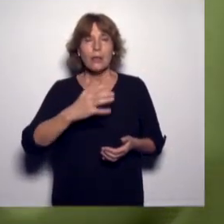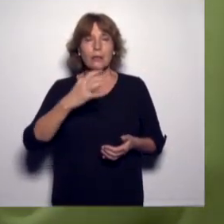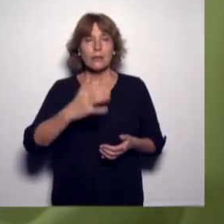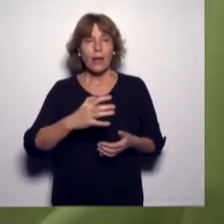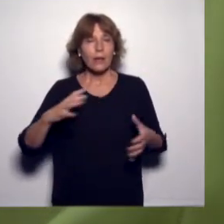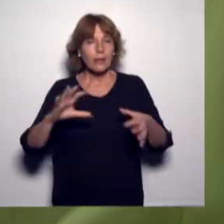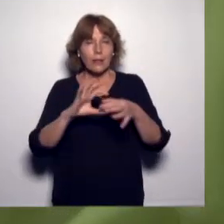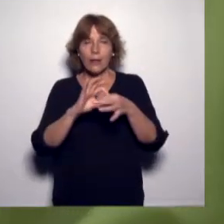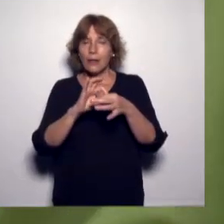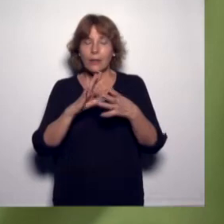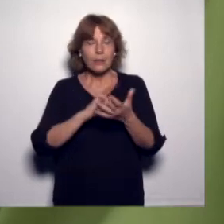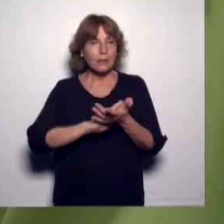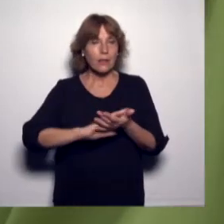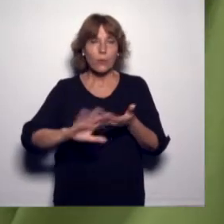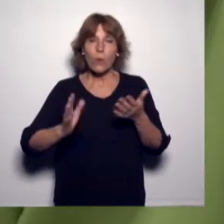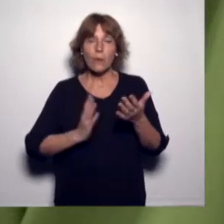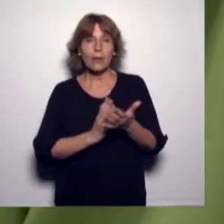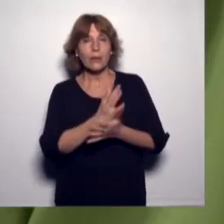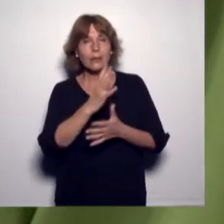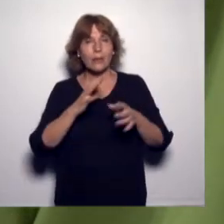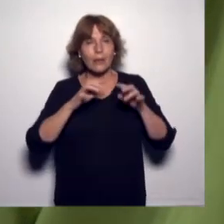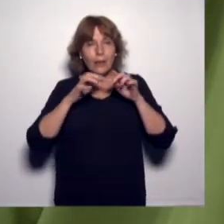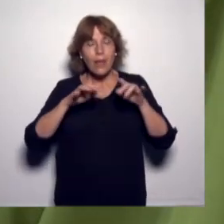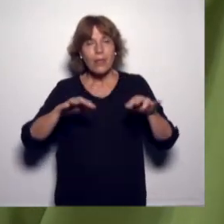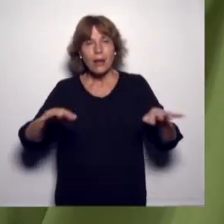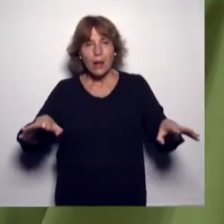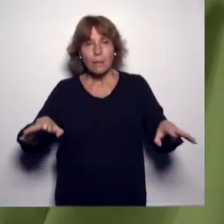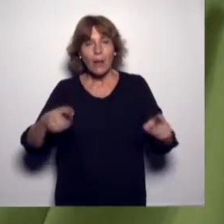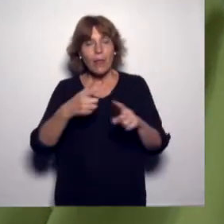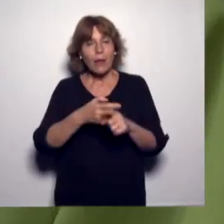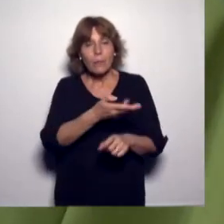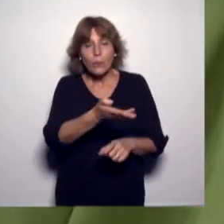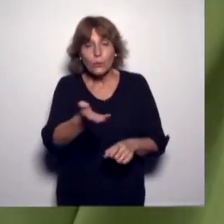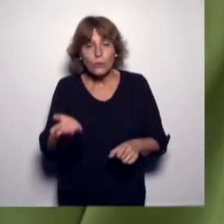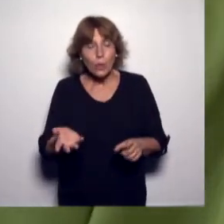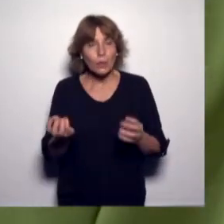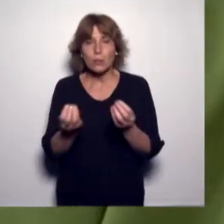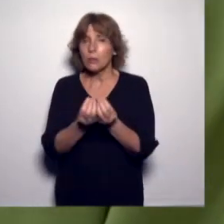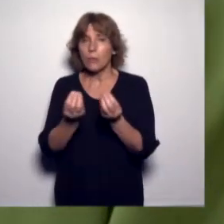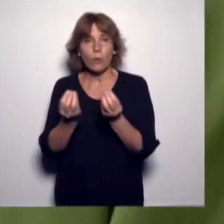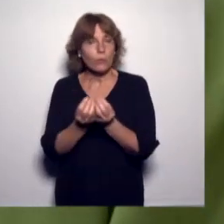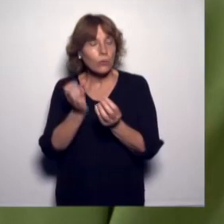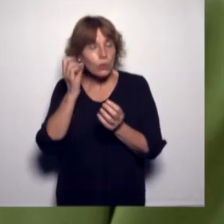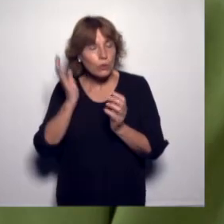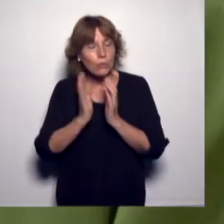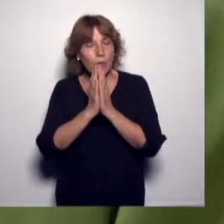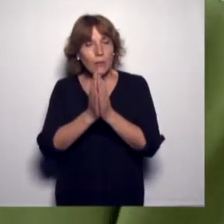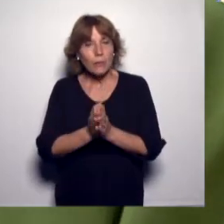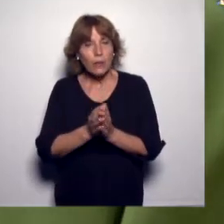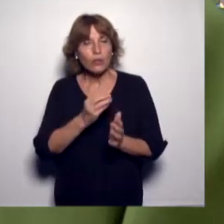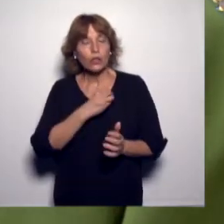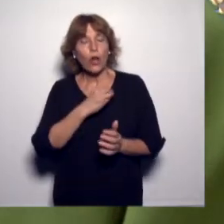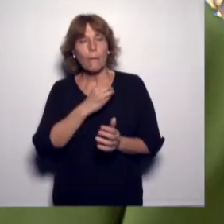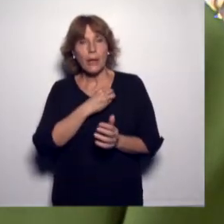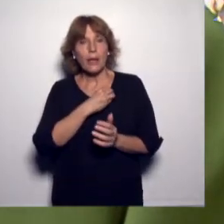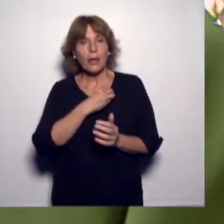de la alianza nueva y eterna que será derramada por ustedes y por muchos para el perdón de